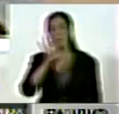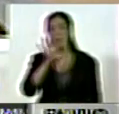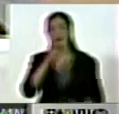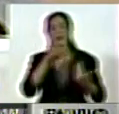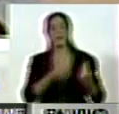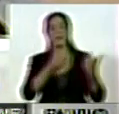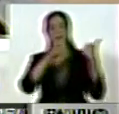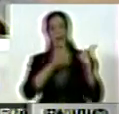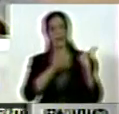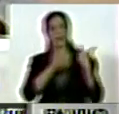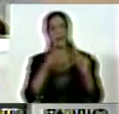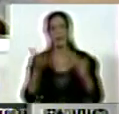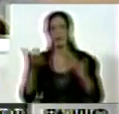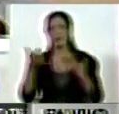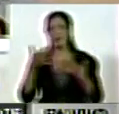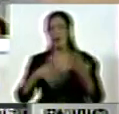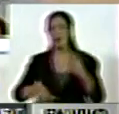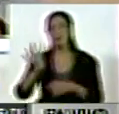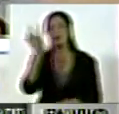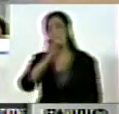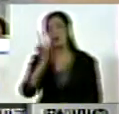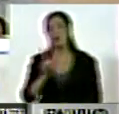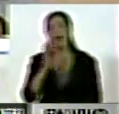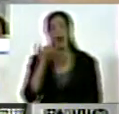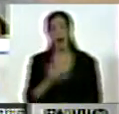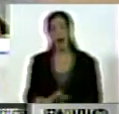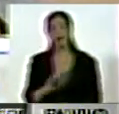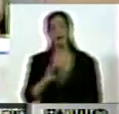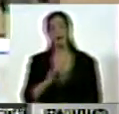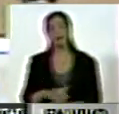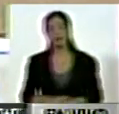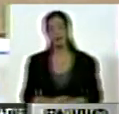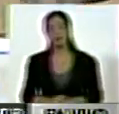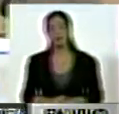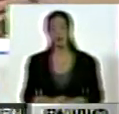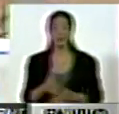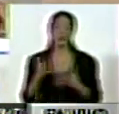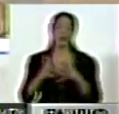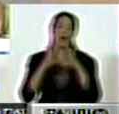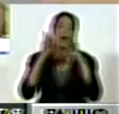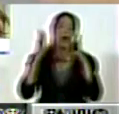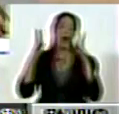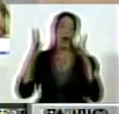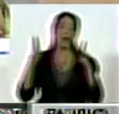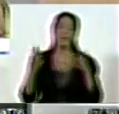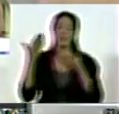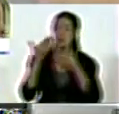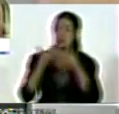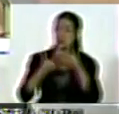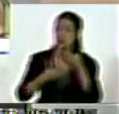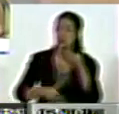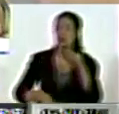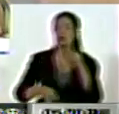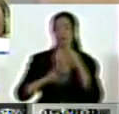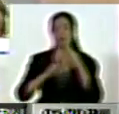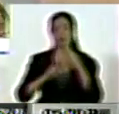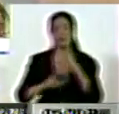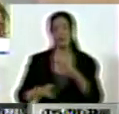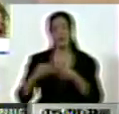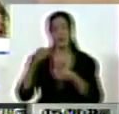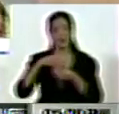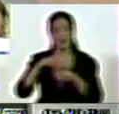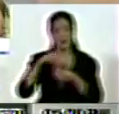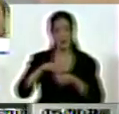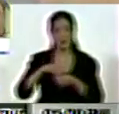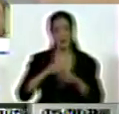de negocios estadounidense en Venezuela, bueno, tiene un amplio repertorio de acciones